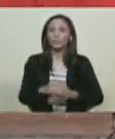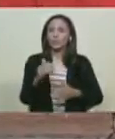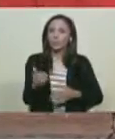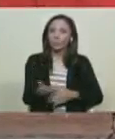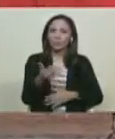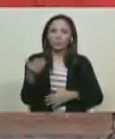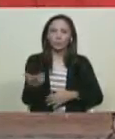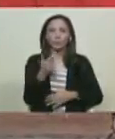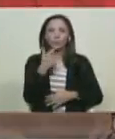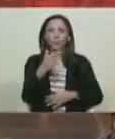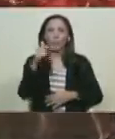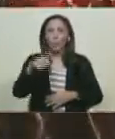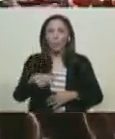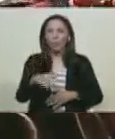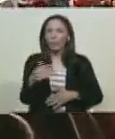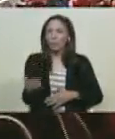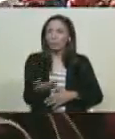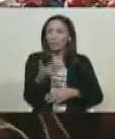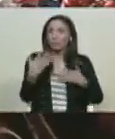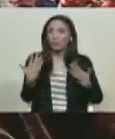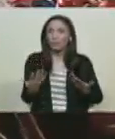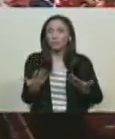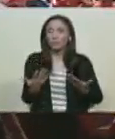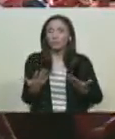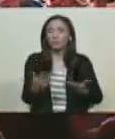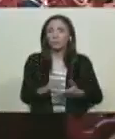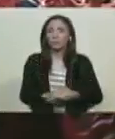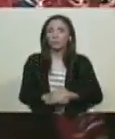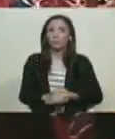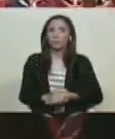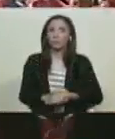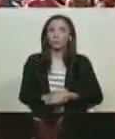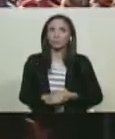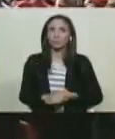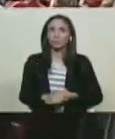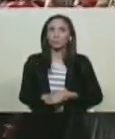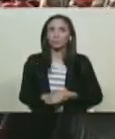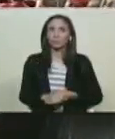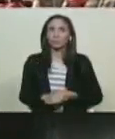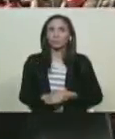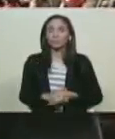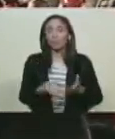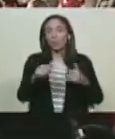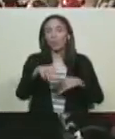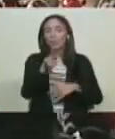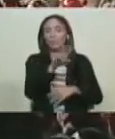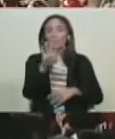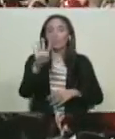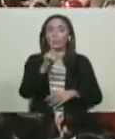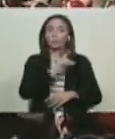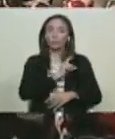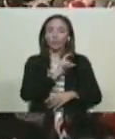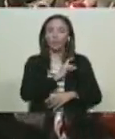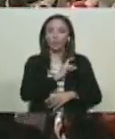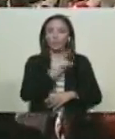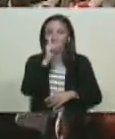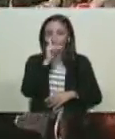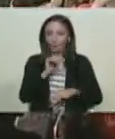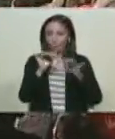importante que yo vengo a decir hoy, después de hoy, 24 de enero del año 2018,